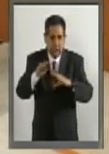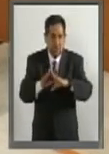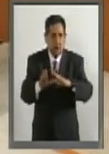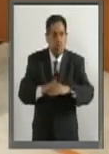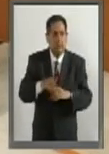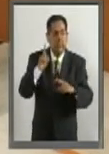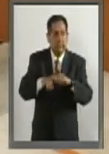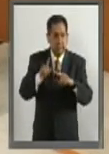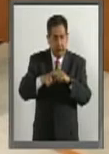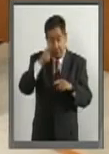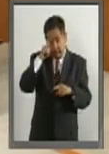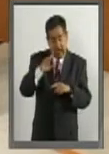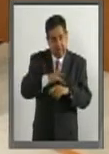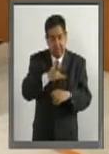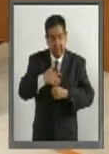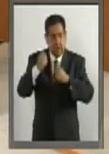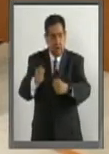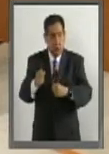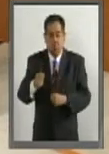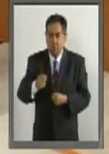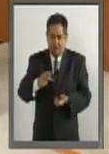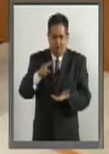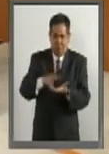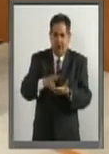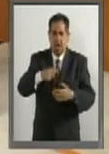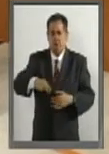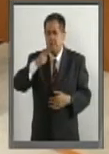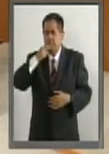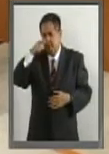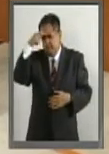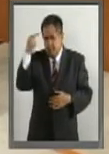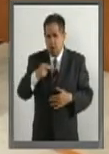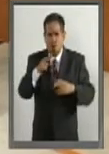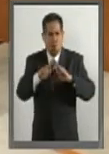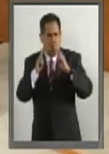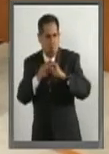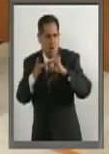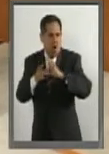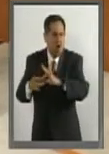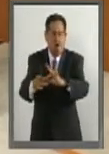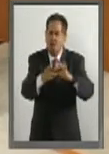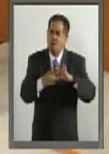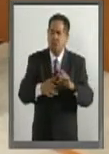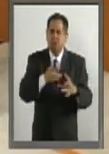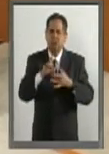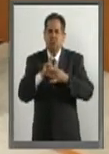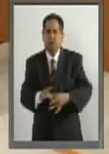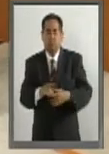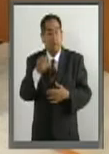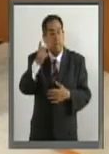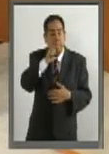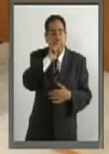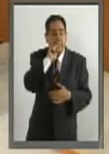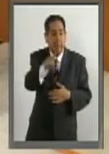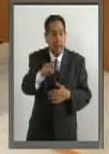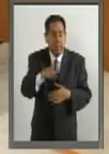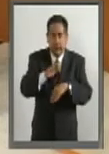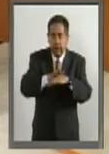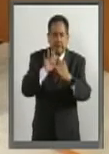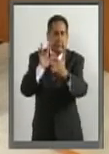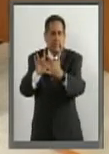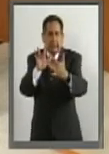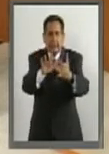que implica fortalecer nuestros valores nacionales de unidad y solidaridad, pero al mismo tiempo de vinculación